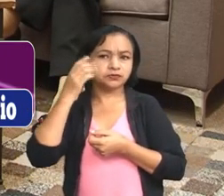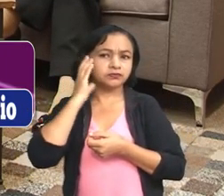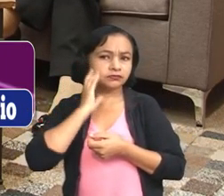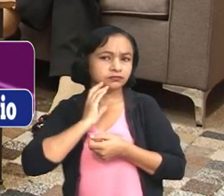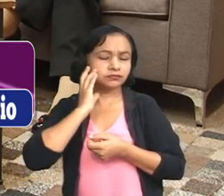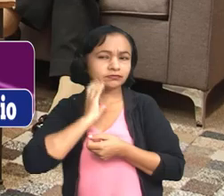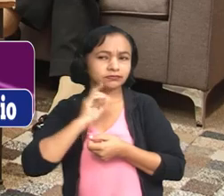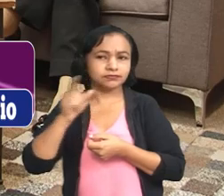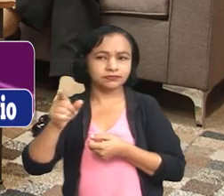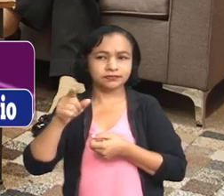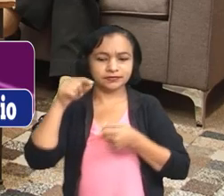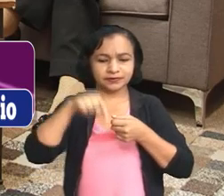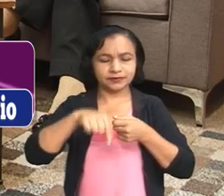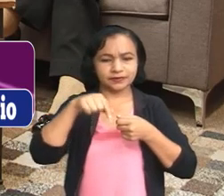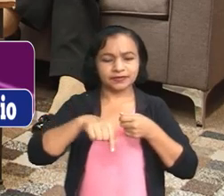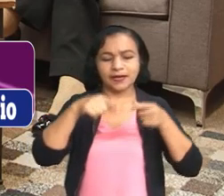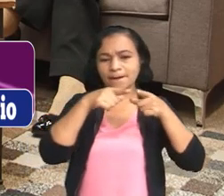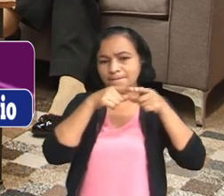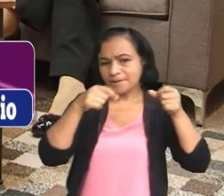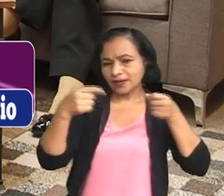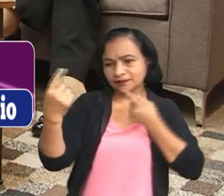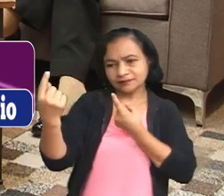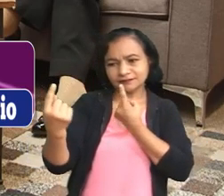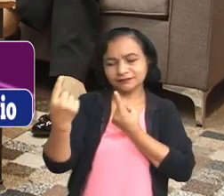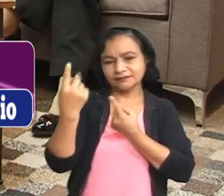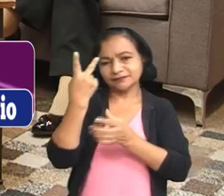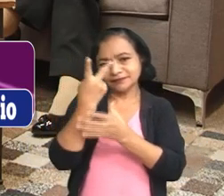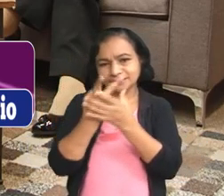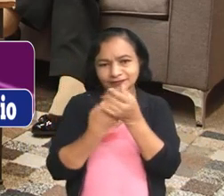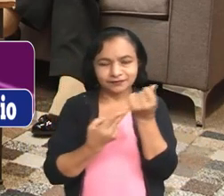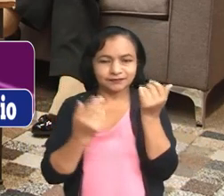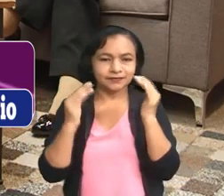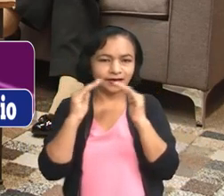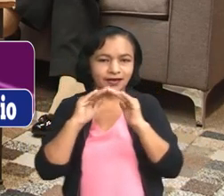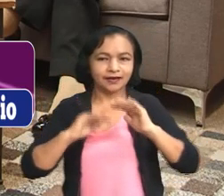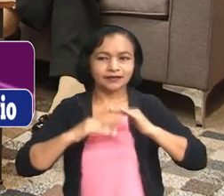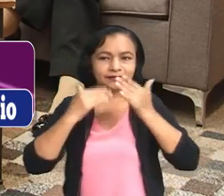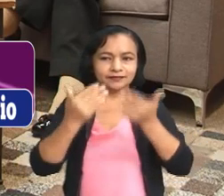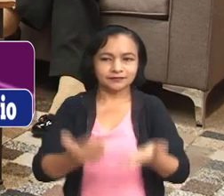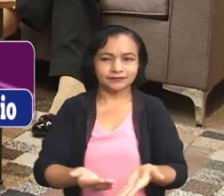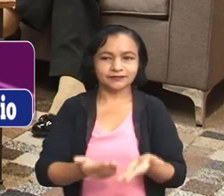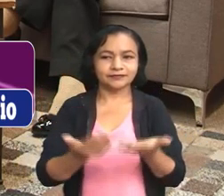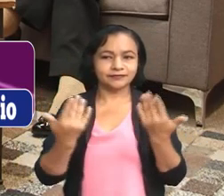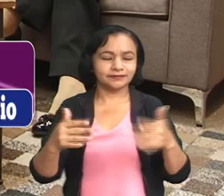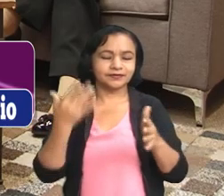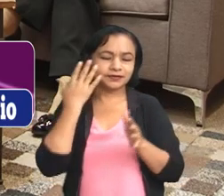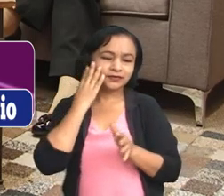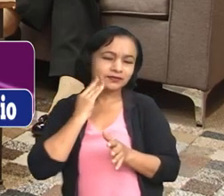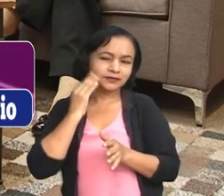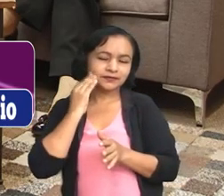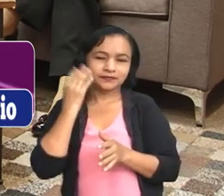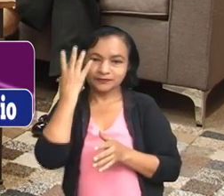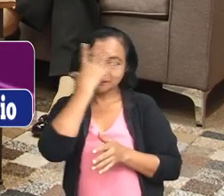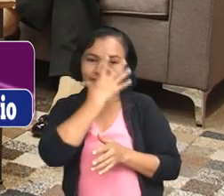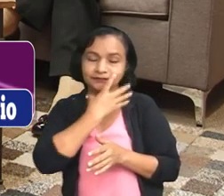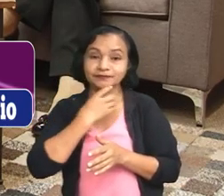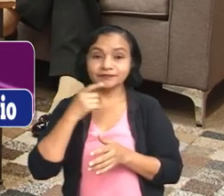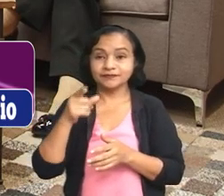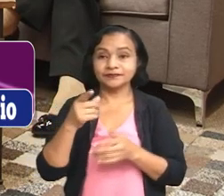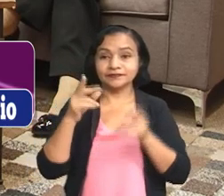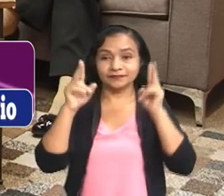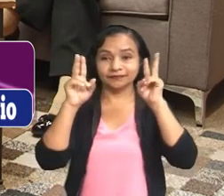rural. Y yo he dado clases aquí en la capital, pues en los barrios. Entonces, casas maternas, en Estelí. En Estelí, no. Es lindo. La verdad que